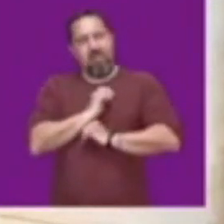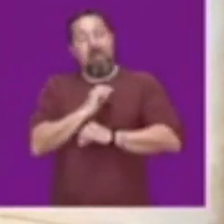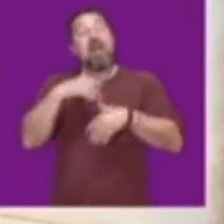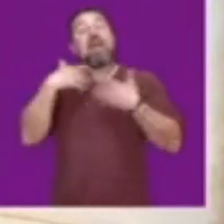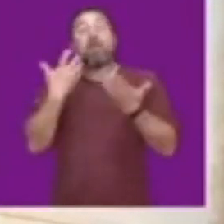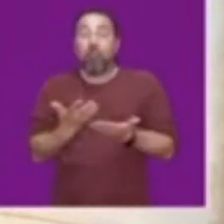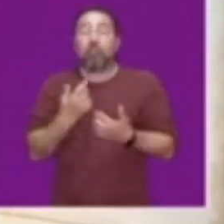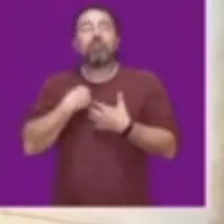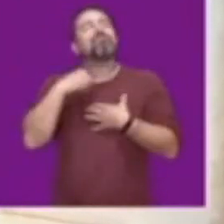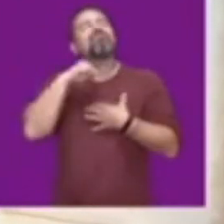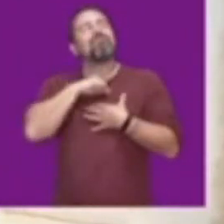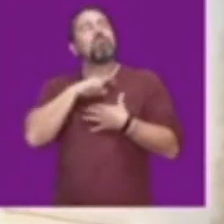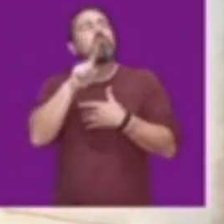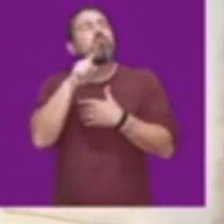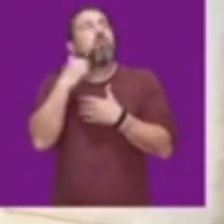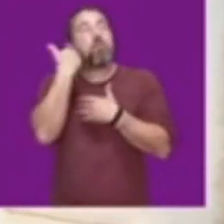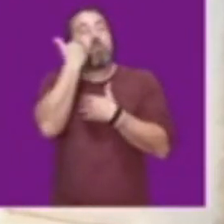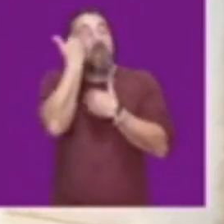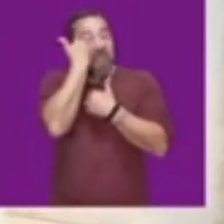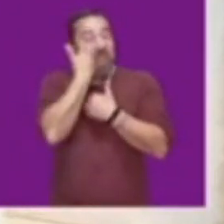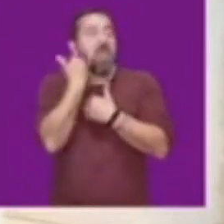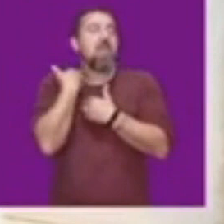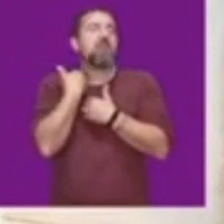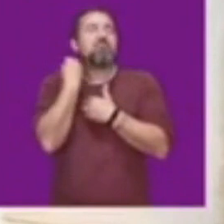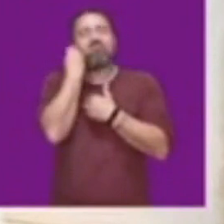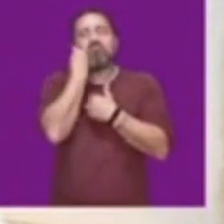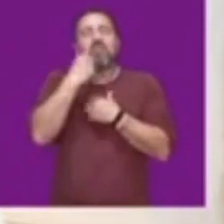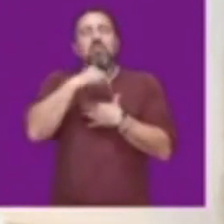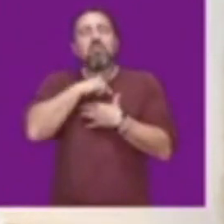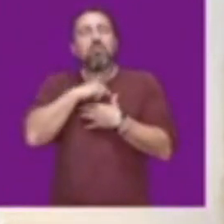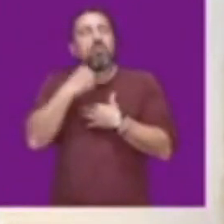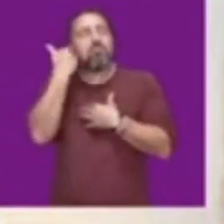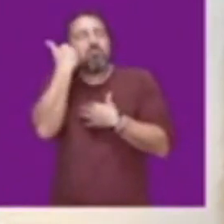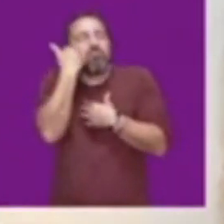Y es entonces cuando lo noto, sus mejillas